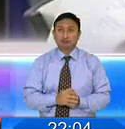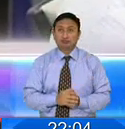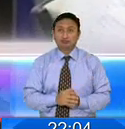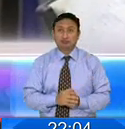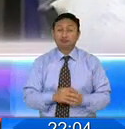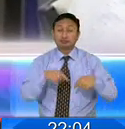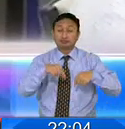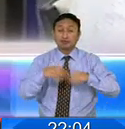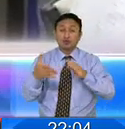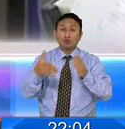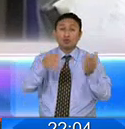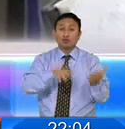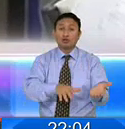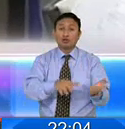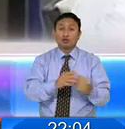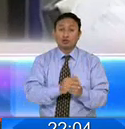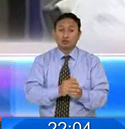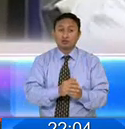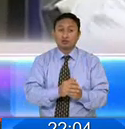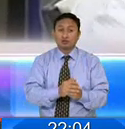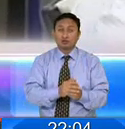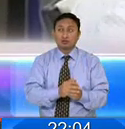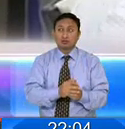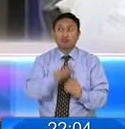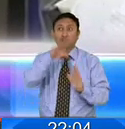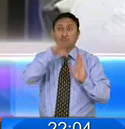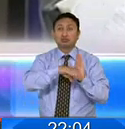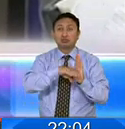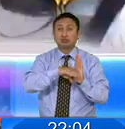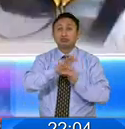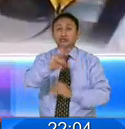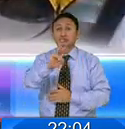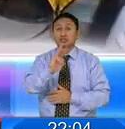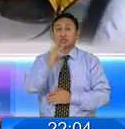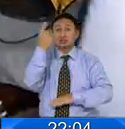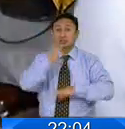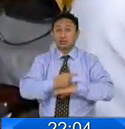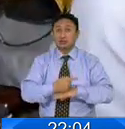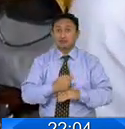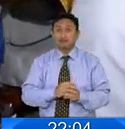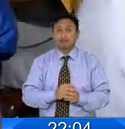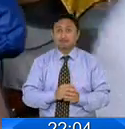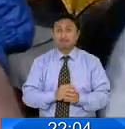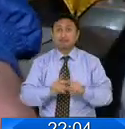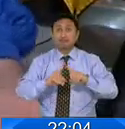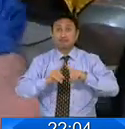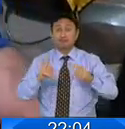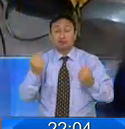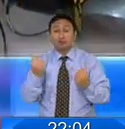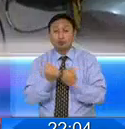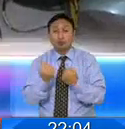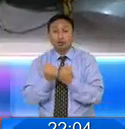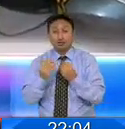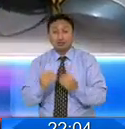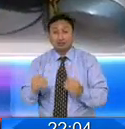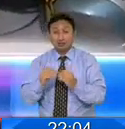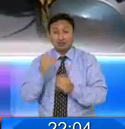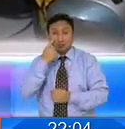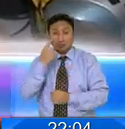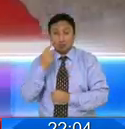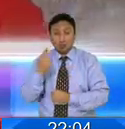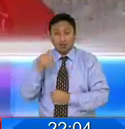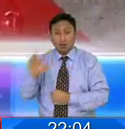la mortalidad ha disminuido a 6. Sin embargo, fortalecerán el diagnóstico con pruebas